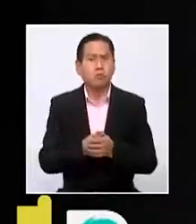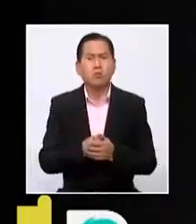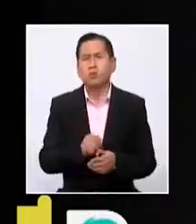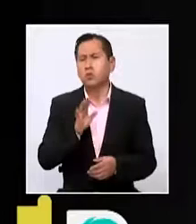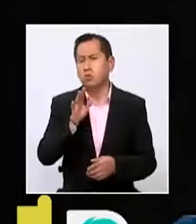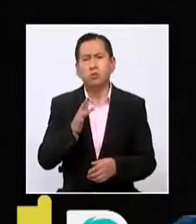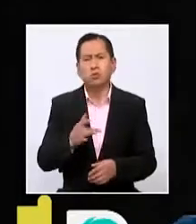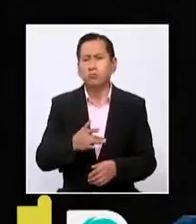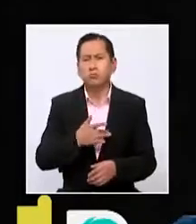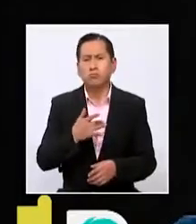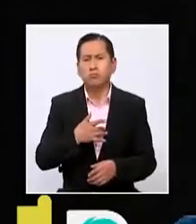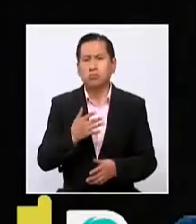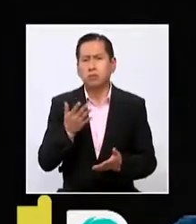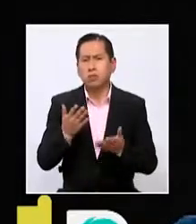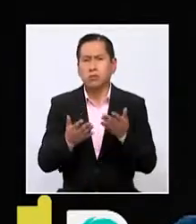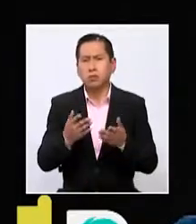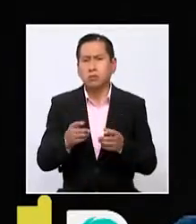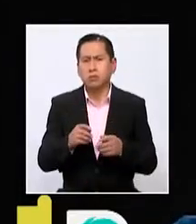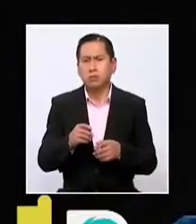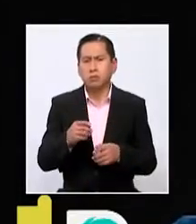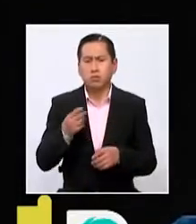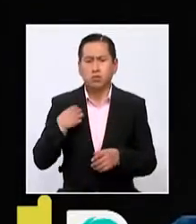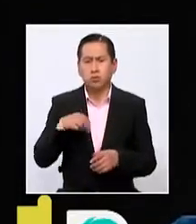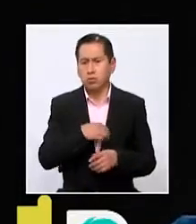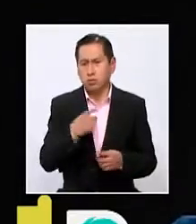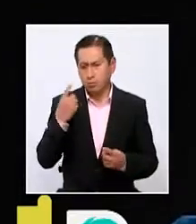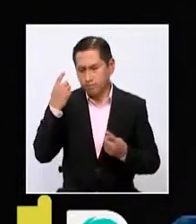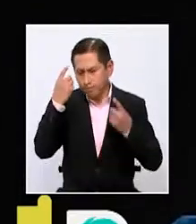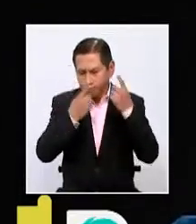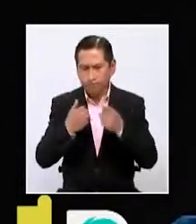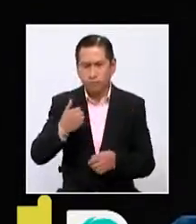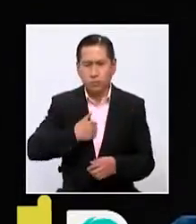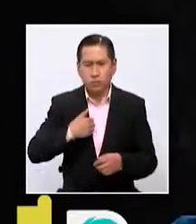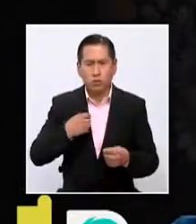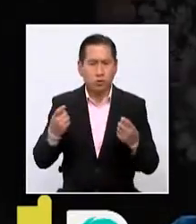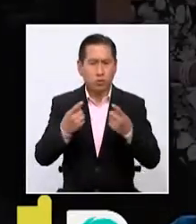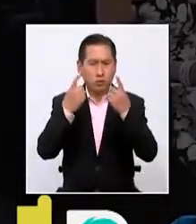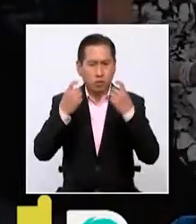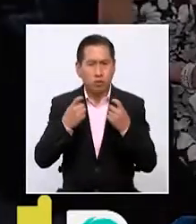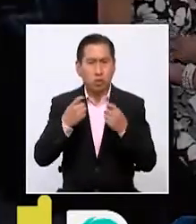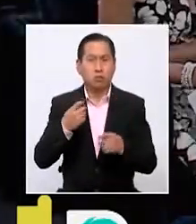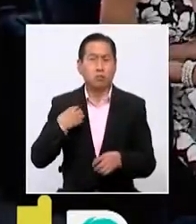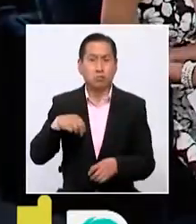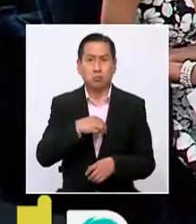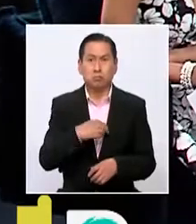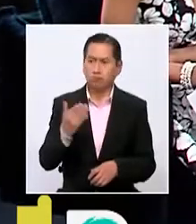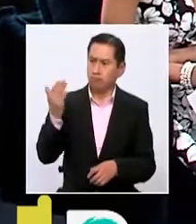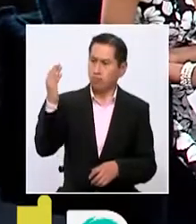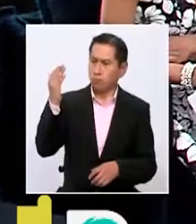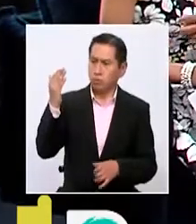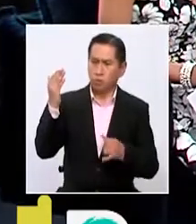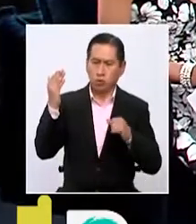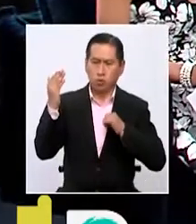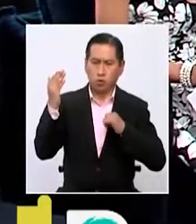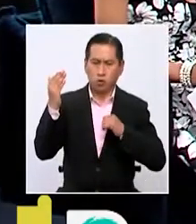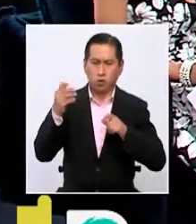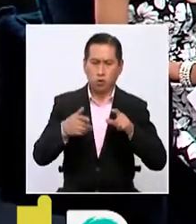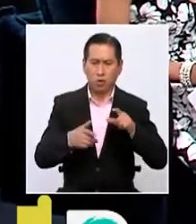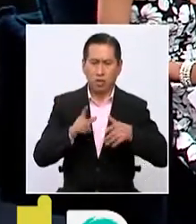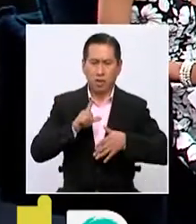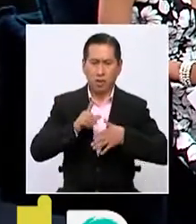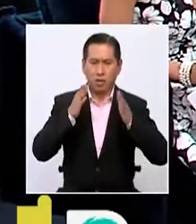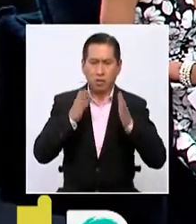relación o la pregunta que tendríamos que hacernos a nosotros mismos primero al espejo? ¿Qué tipo de latino soy? ¿Qué tipo de